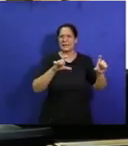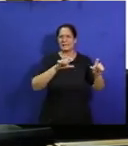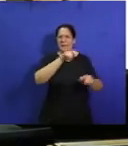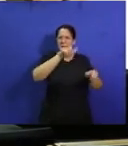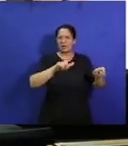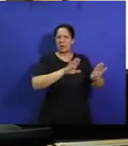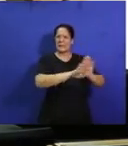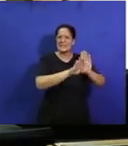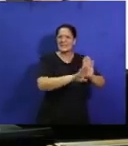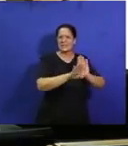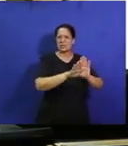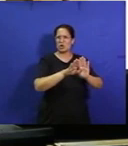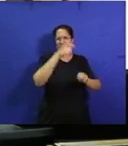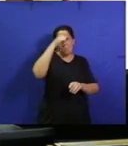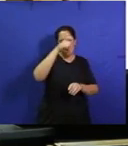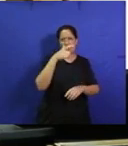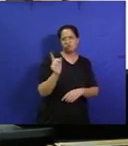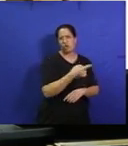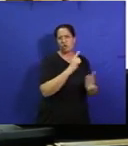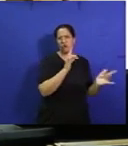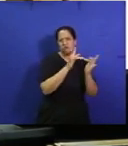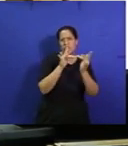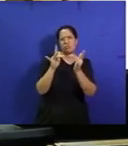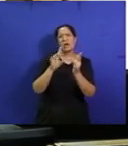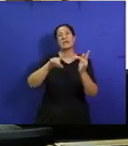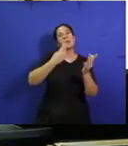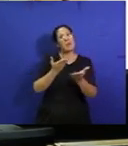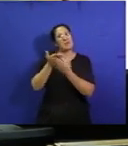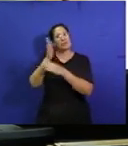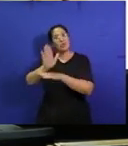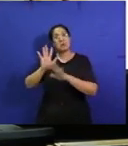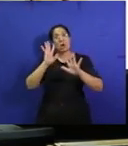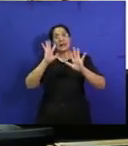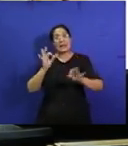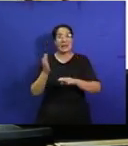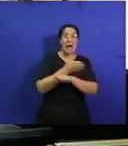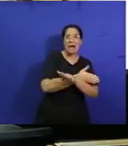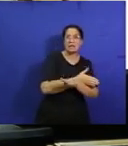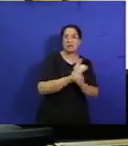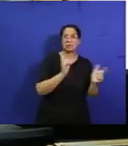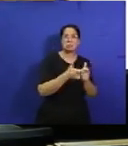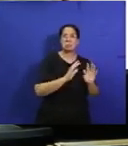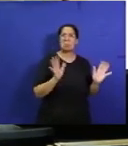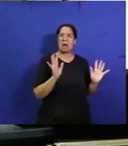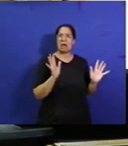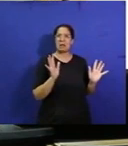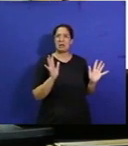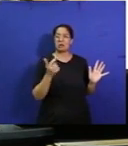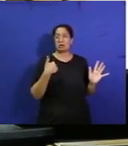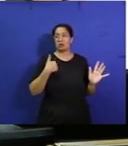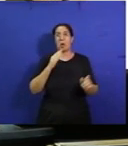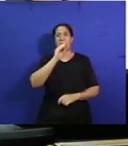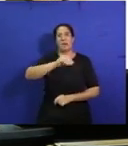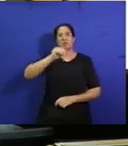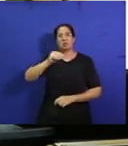el pueblo en general. Pero es que nadie se ha reunido con ellos. Cuando les preguntaba a muchos de allá, porque como yo tampoco tengo